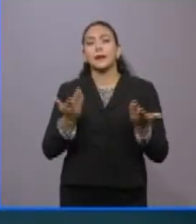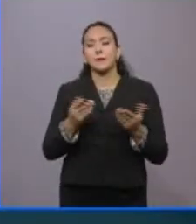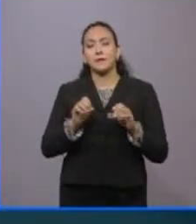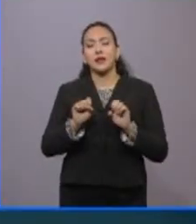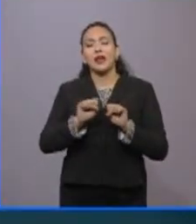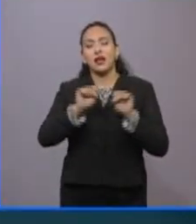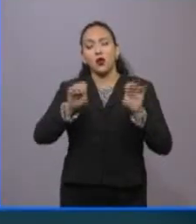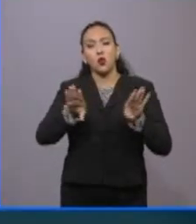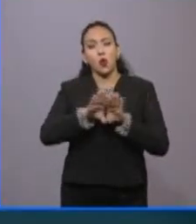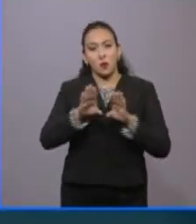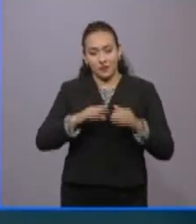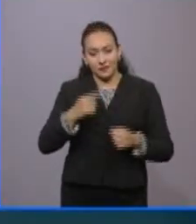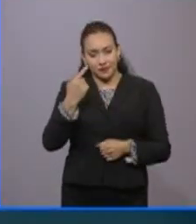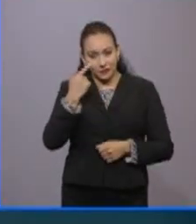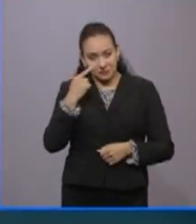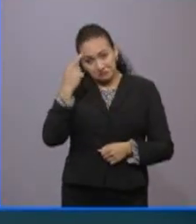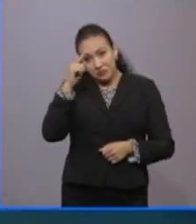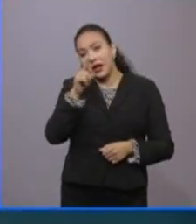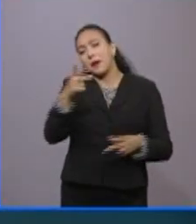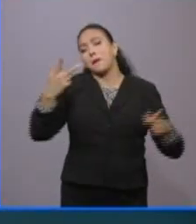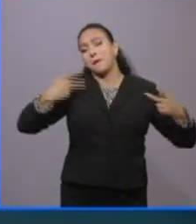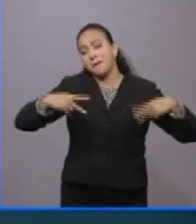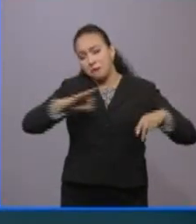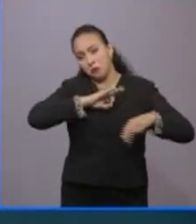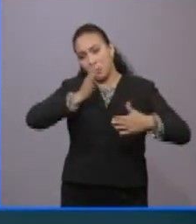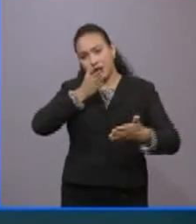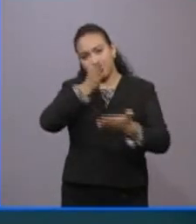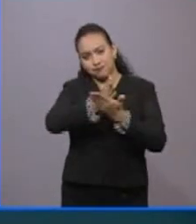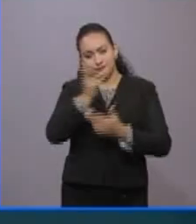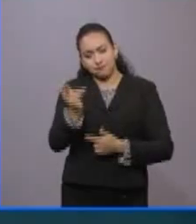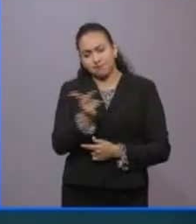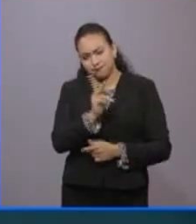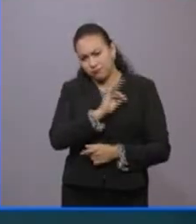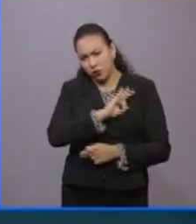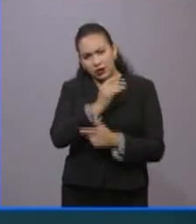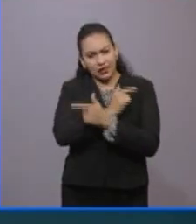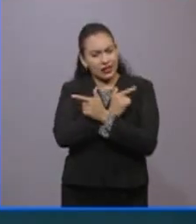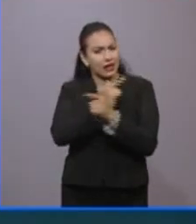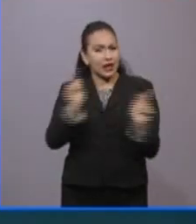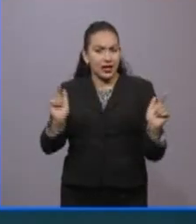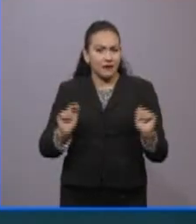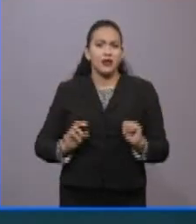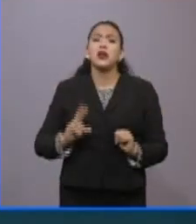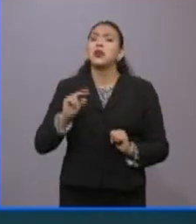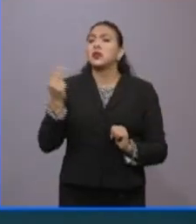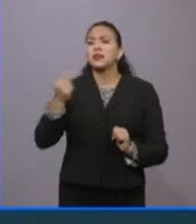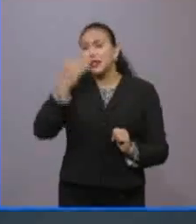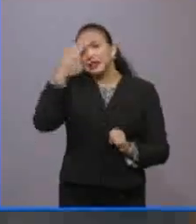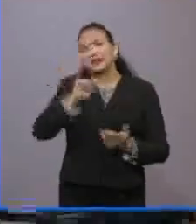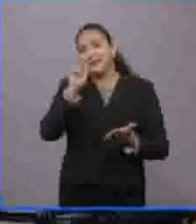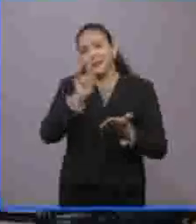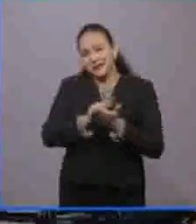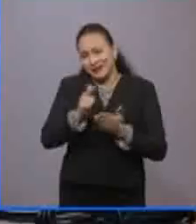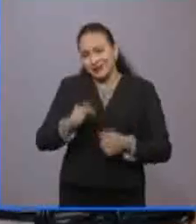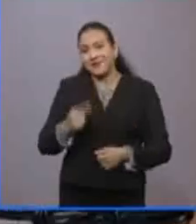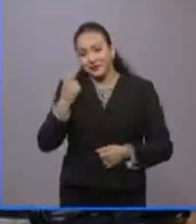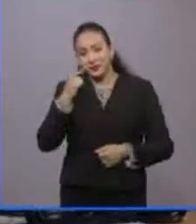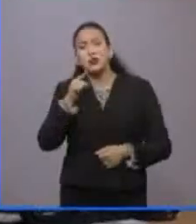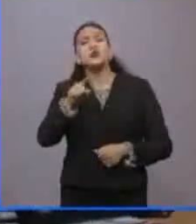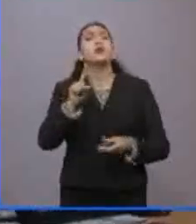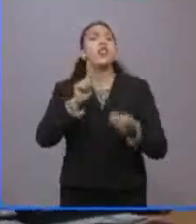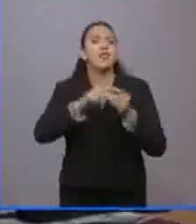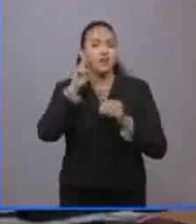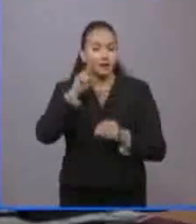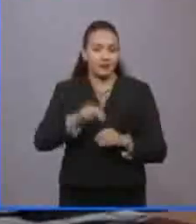manera sencilla, para que cualquier persona pueda consultarlo, sin necesidad de ser especialista en derecho. Consúltelo en el